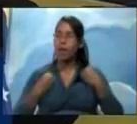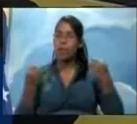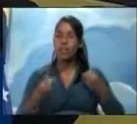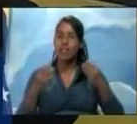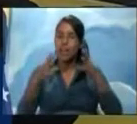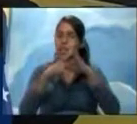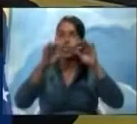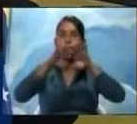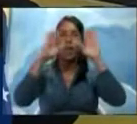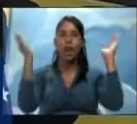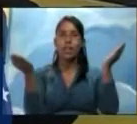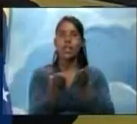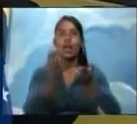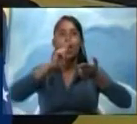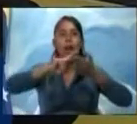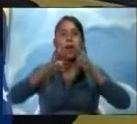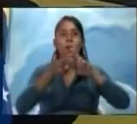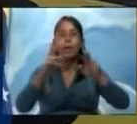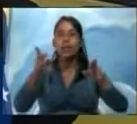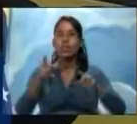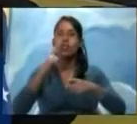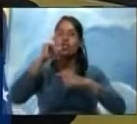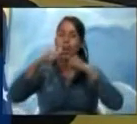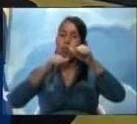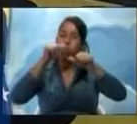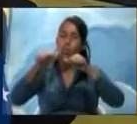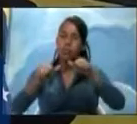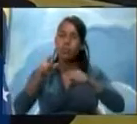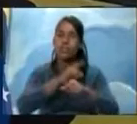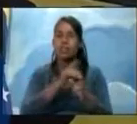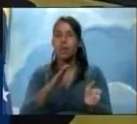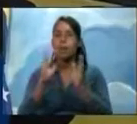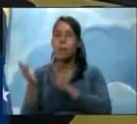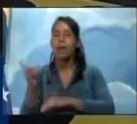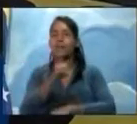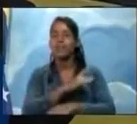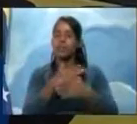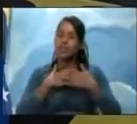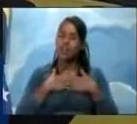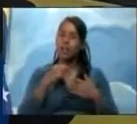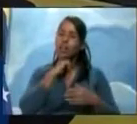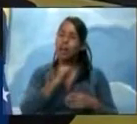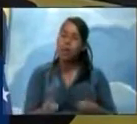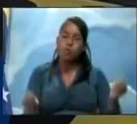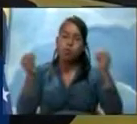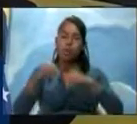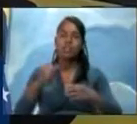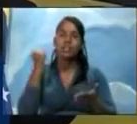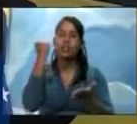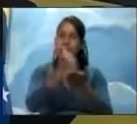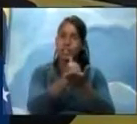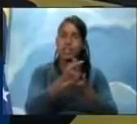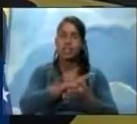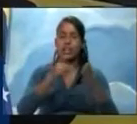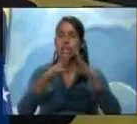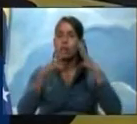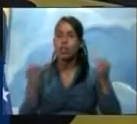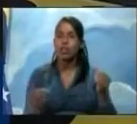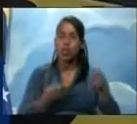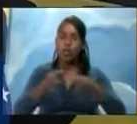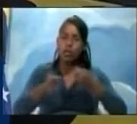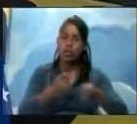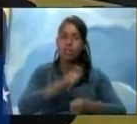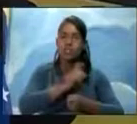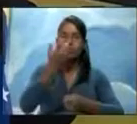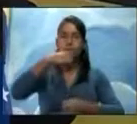toda la tierra: paz o sea multiplicada. De parte mía he puesta esta ordenanza, que en todo el dominio de